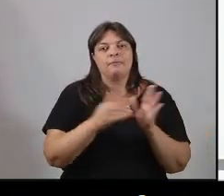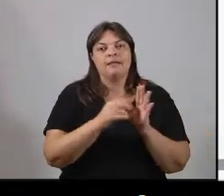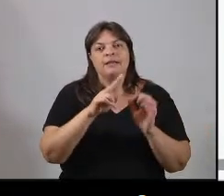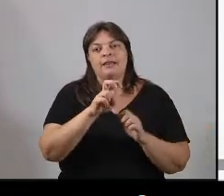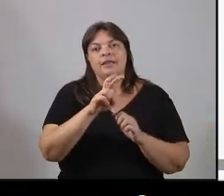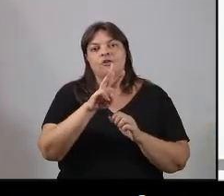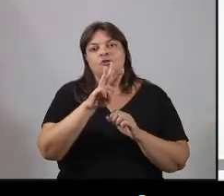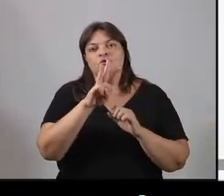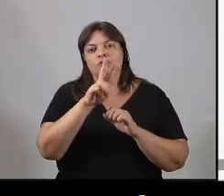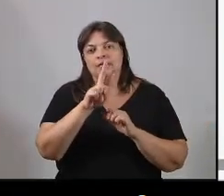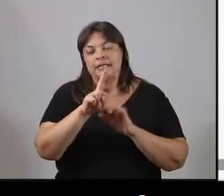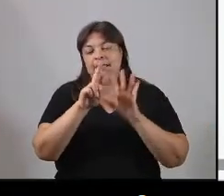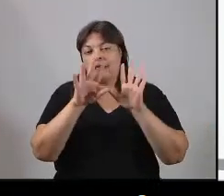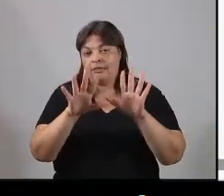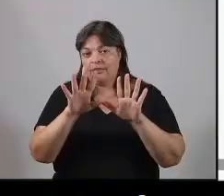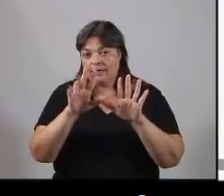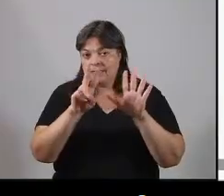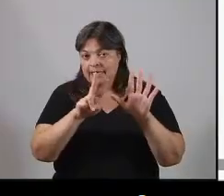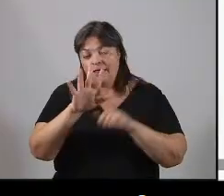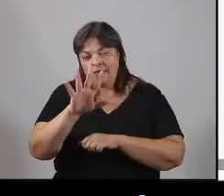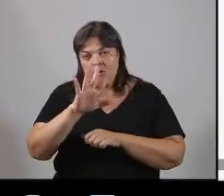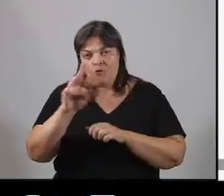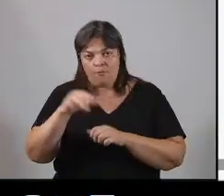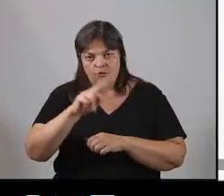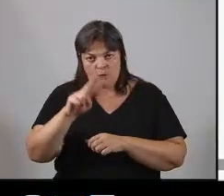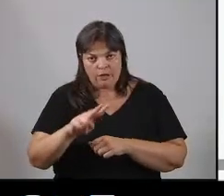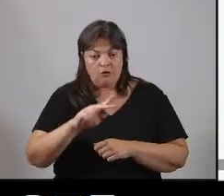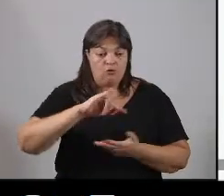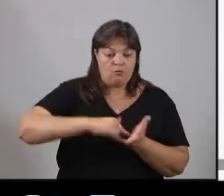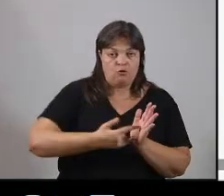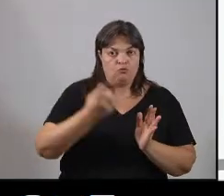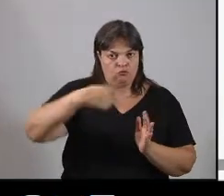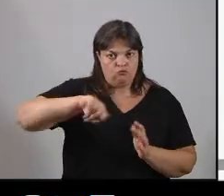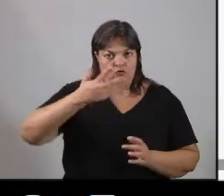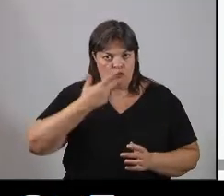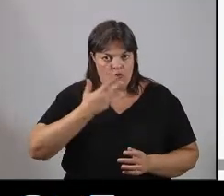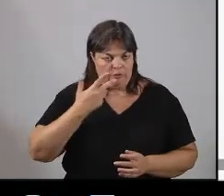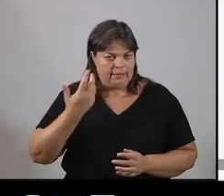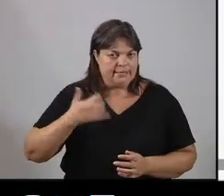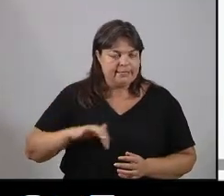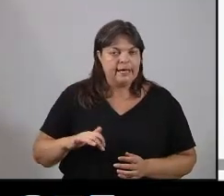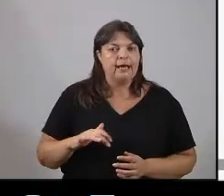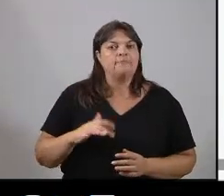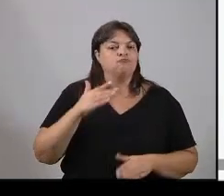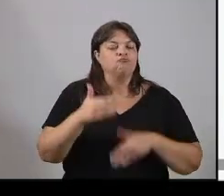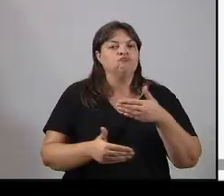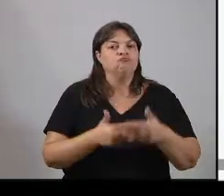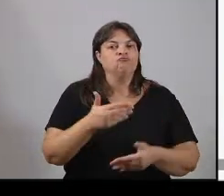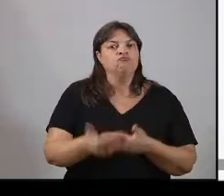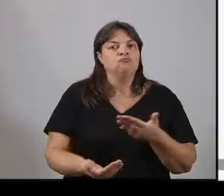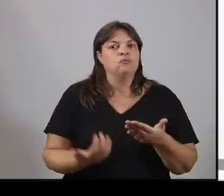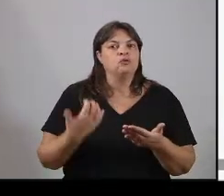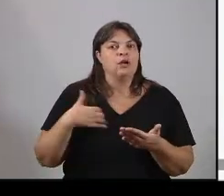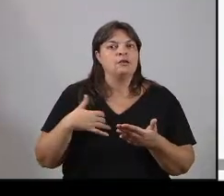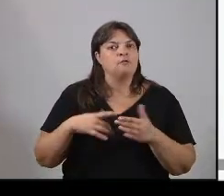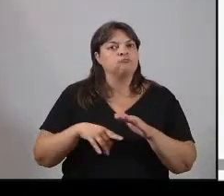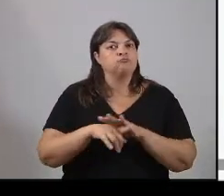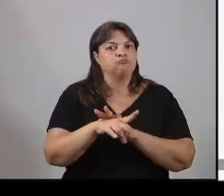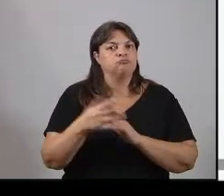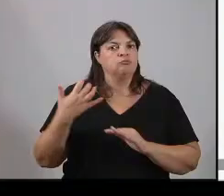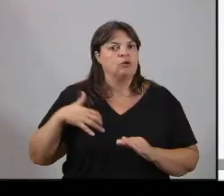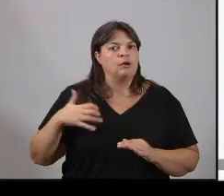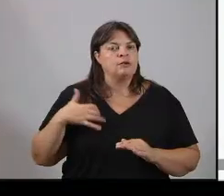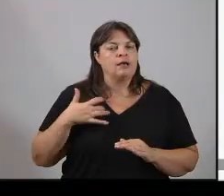210.375 metros cuadrados y el proyecto, como ustedes bien conocen, está muy avanzado. Ha superado todos